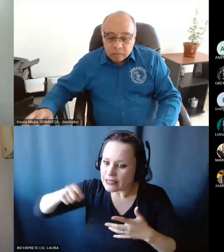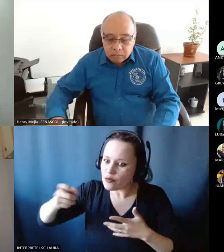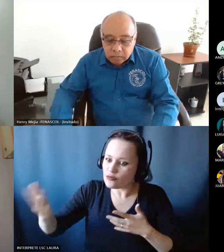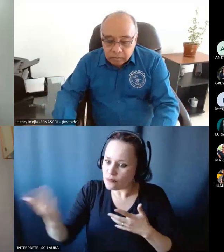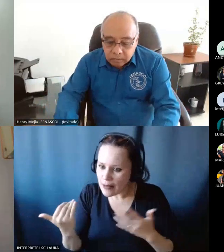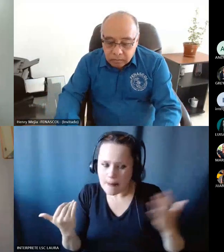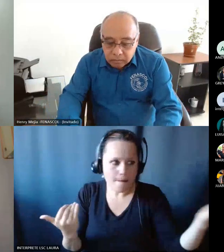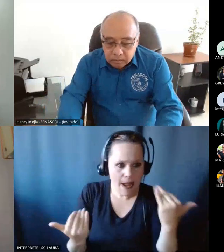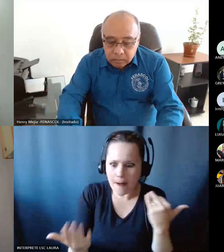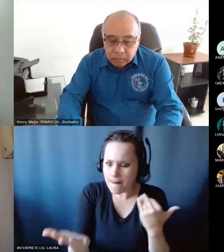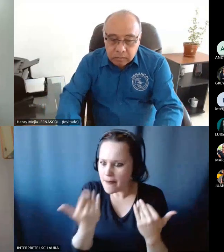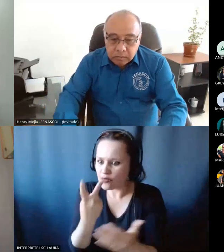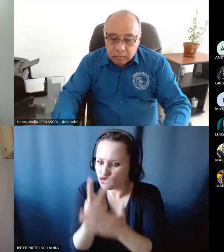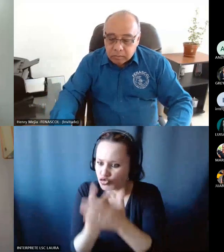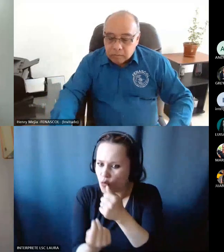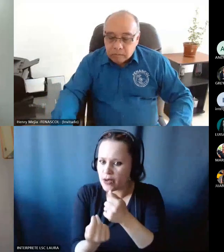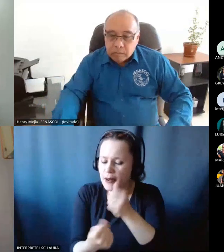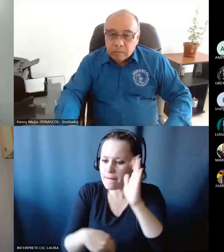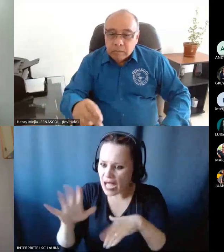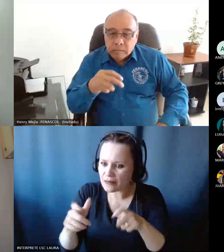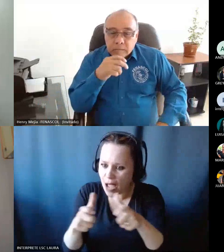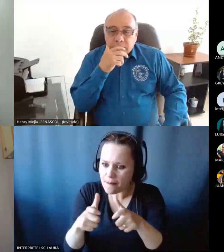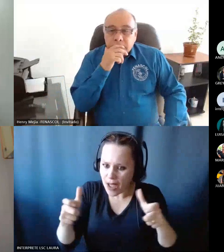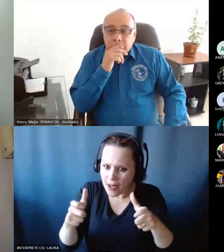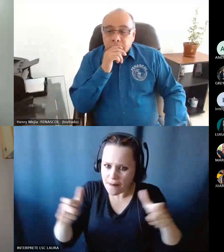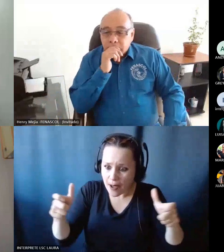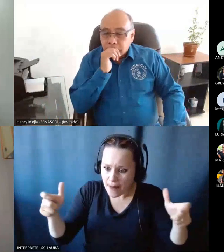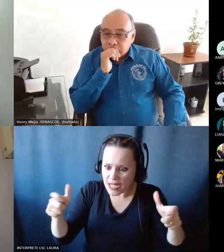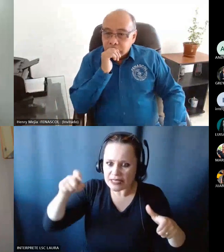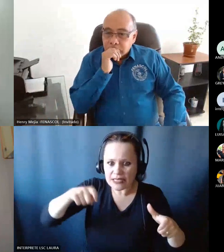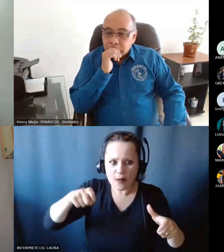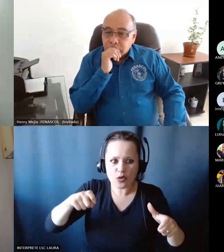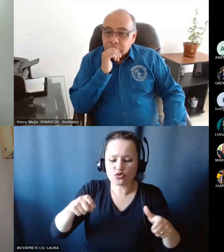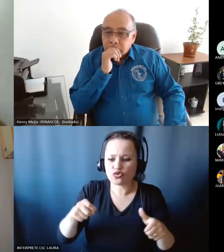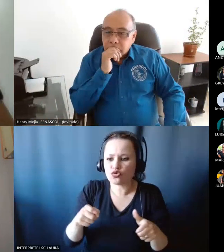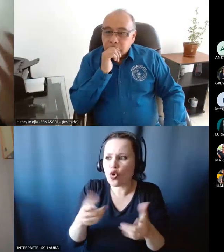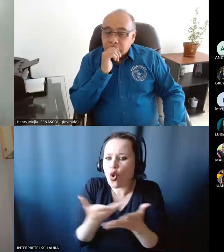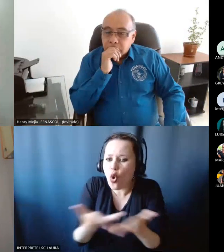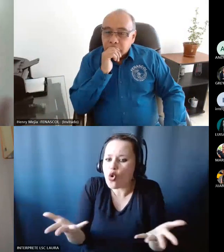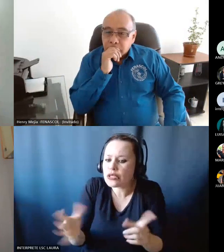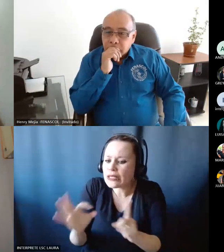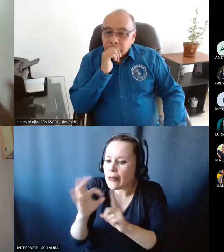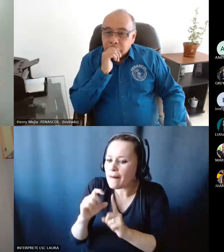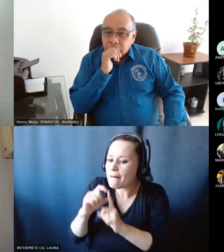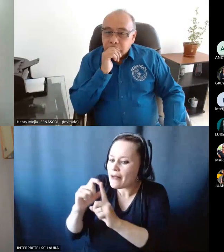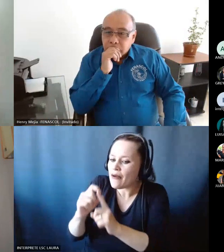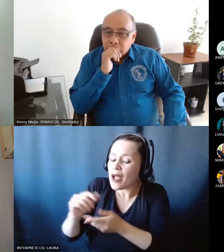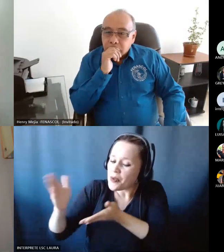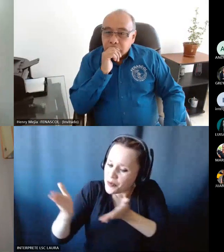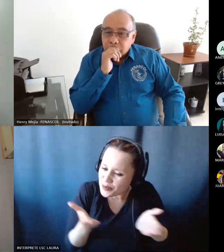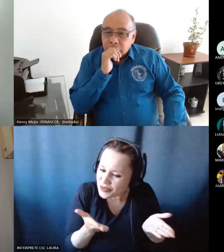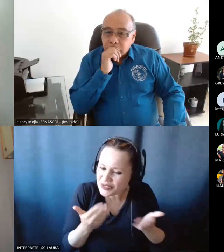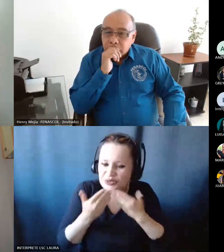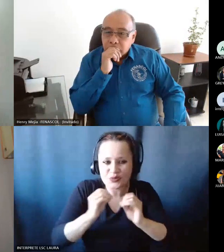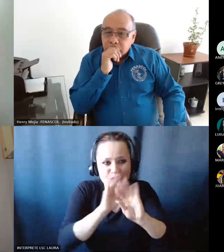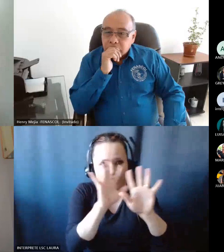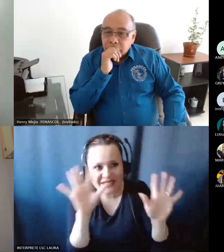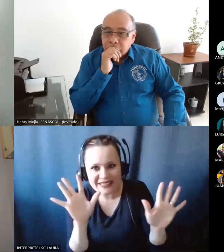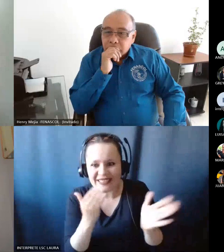multiplique que se duplique que tengamos la capacidad de decir cosas pequeñas un bienvenidos Buenos días